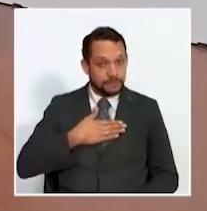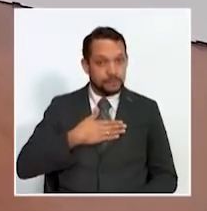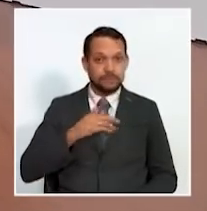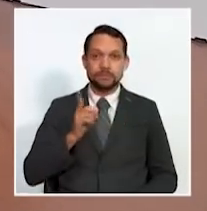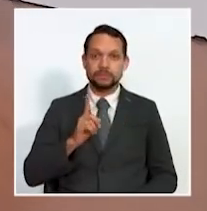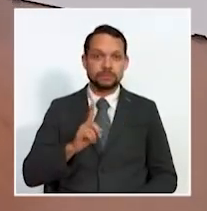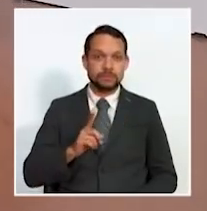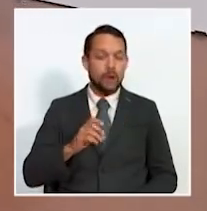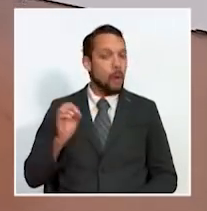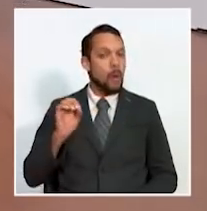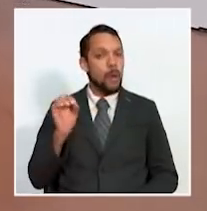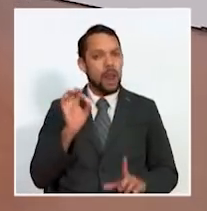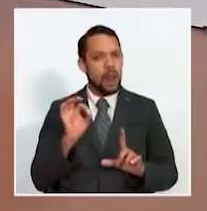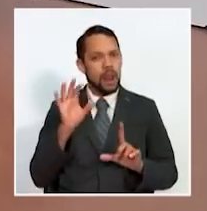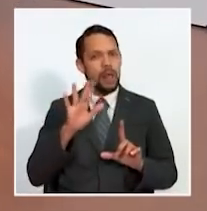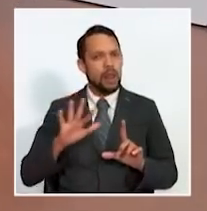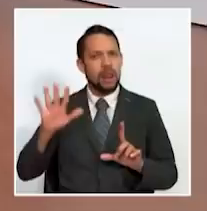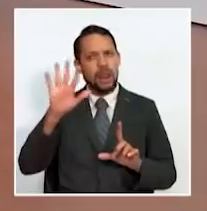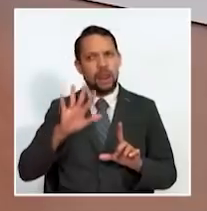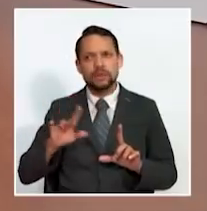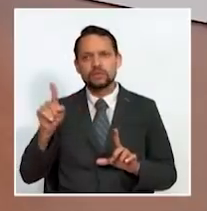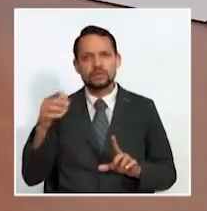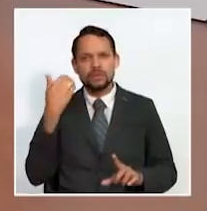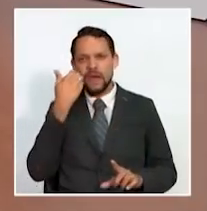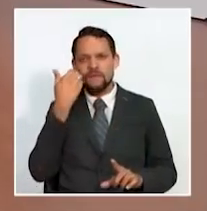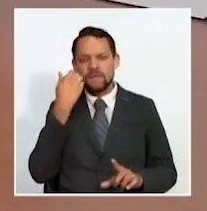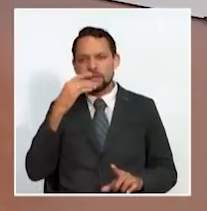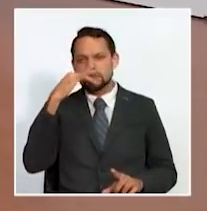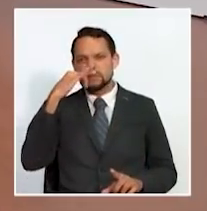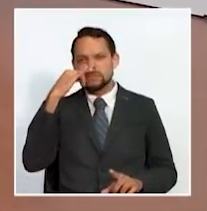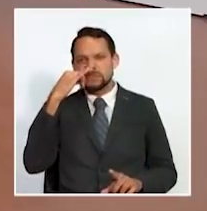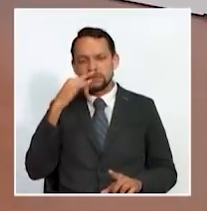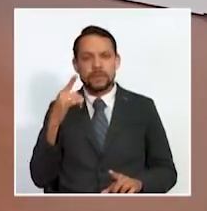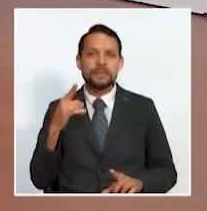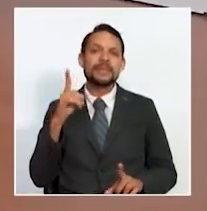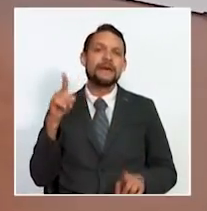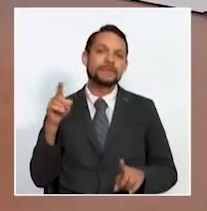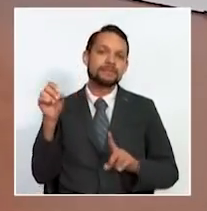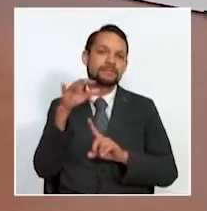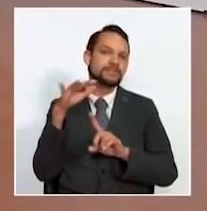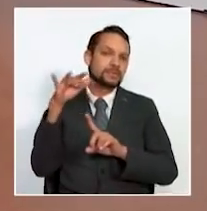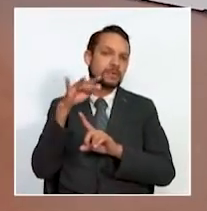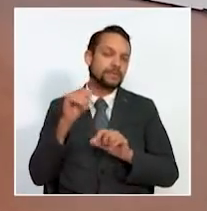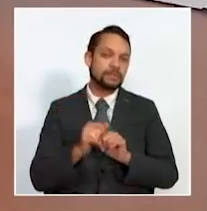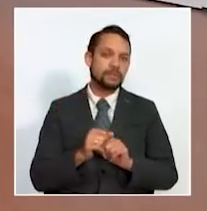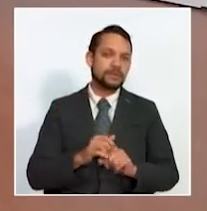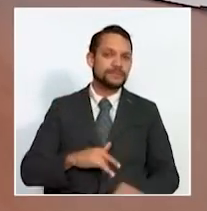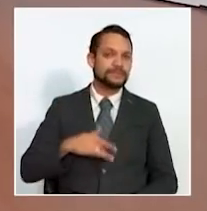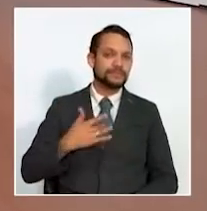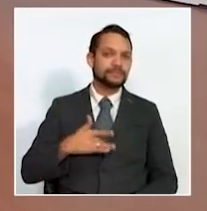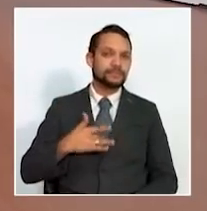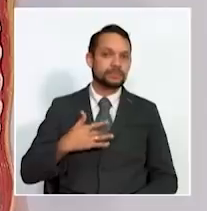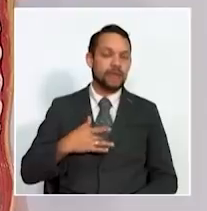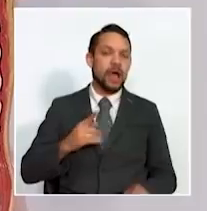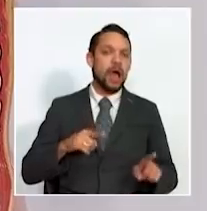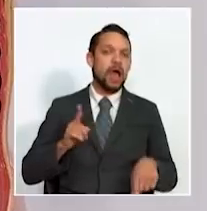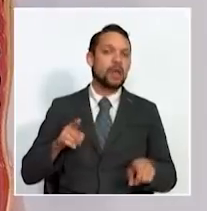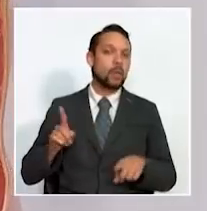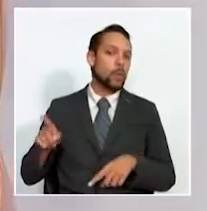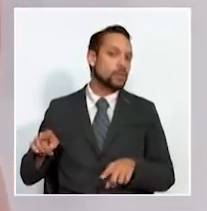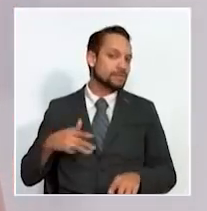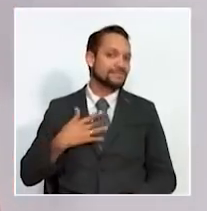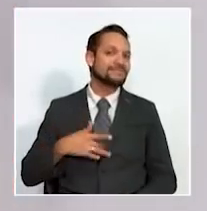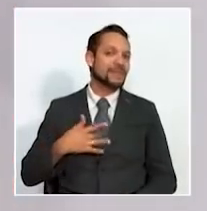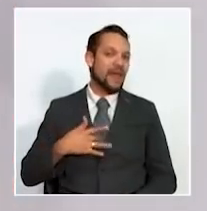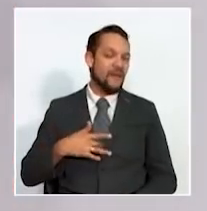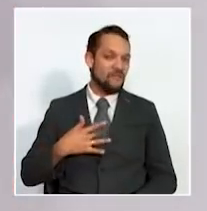infección respiratoria. Muchas veces en los diagnósticos tenemos que ver que la tos puede ser un reflujo gastroesofágico. ¿Por qué?